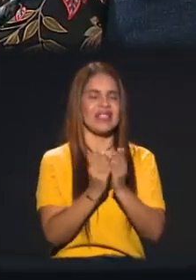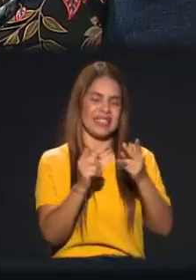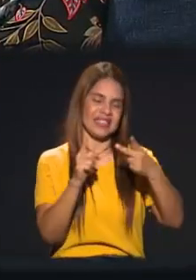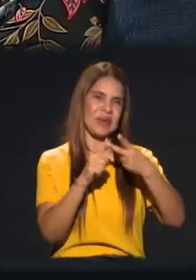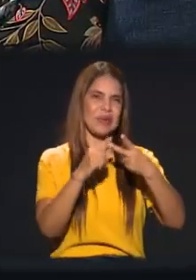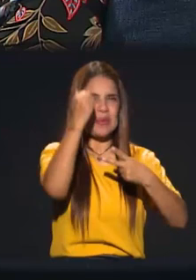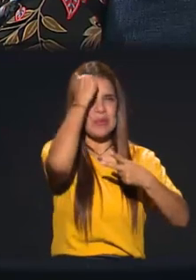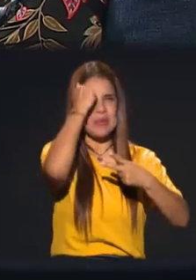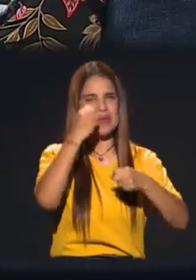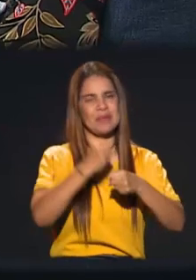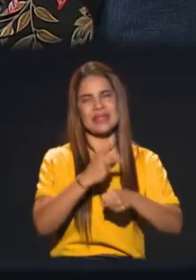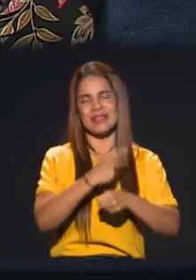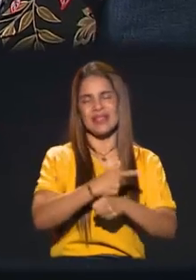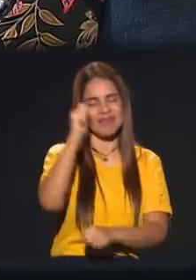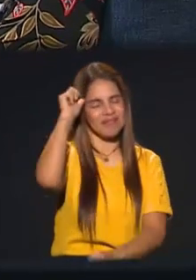de preescolar,